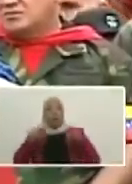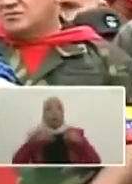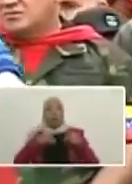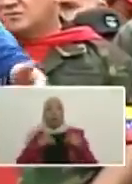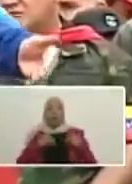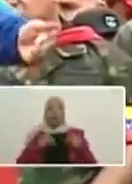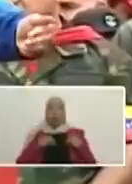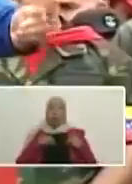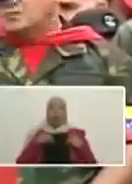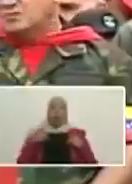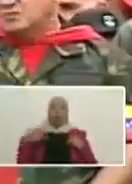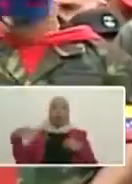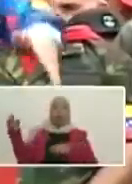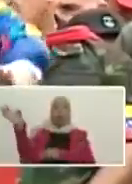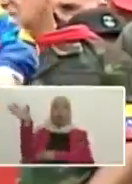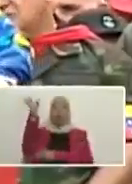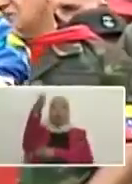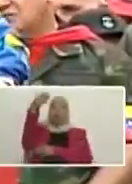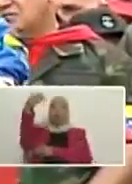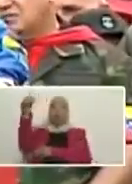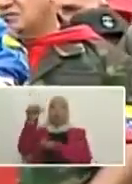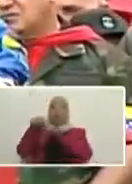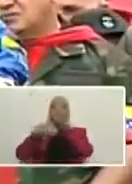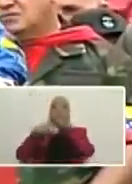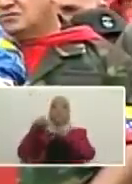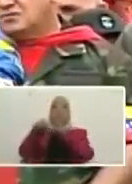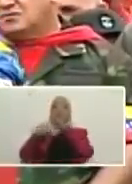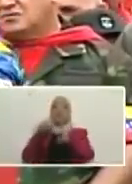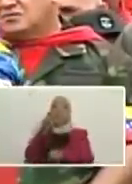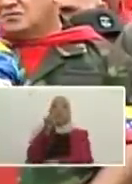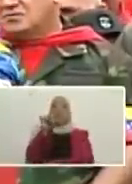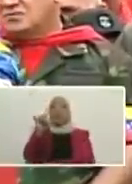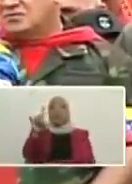llevar las banderas por el resto del siglo XXI.